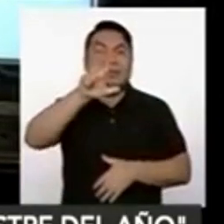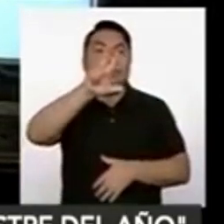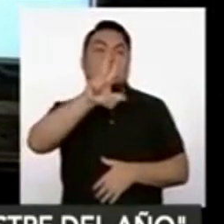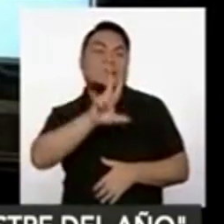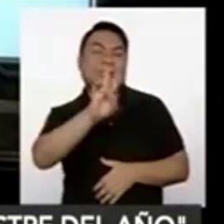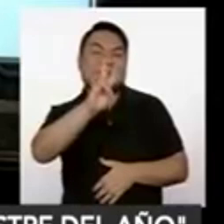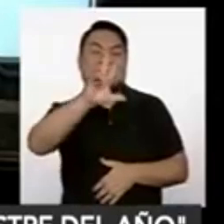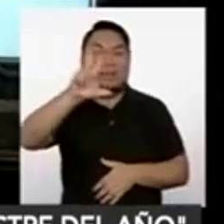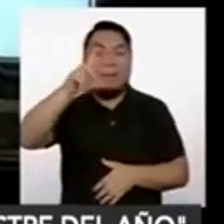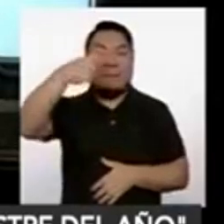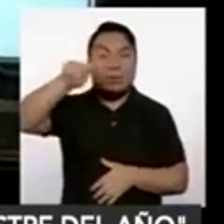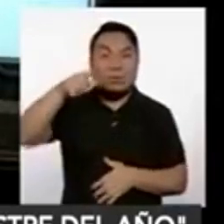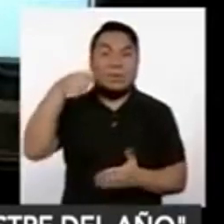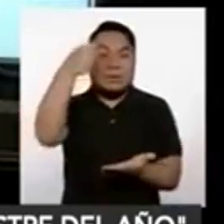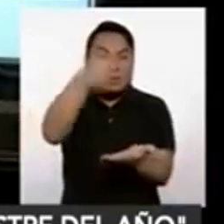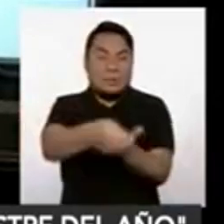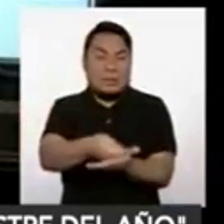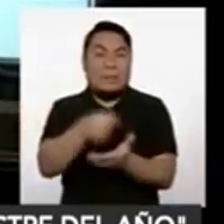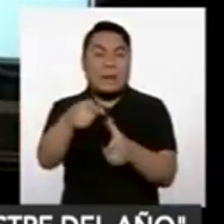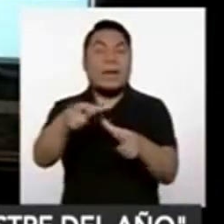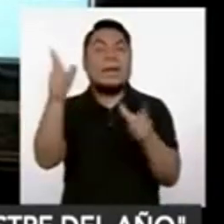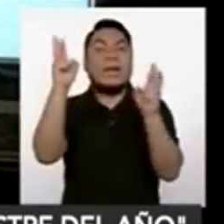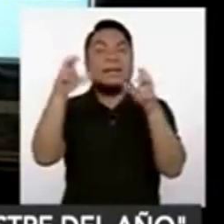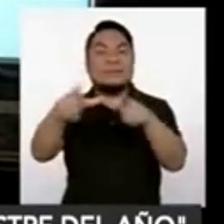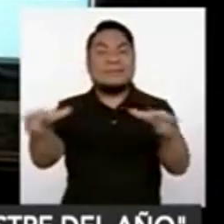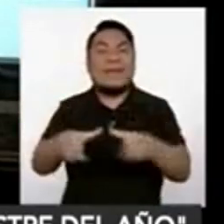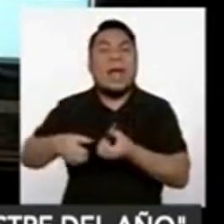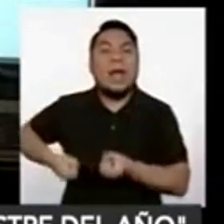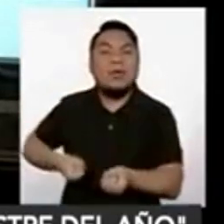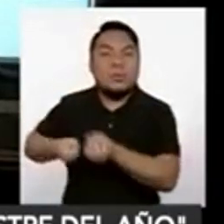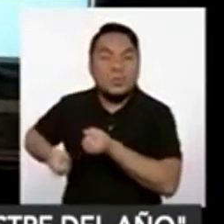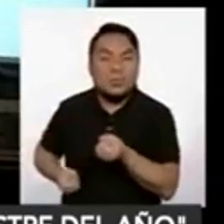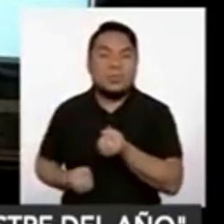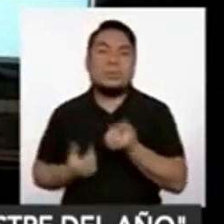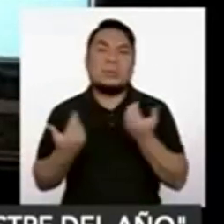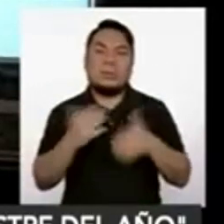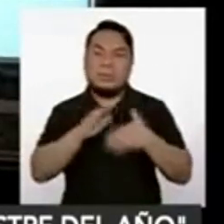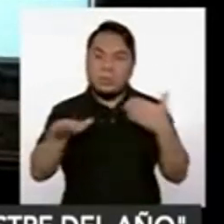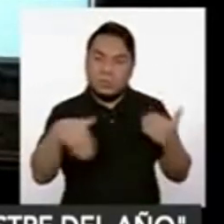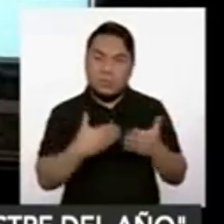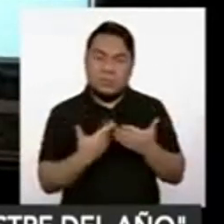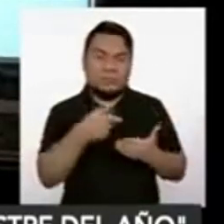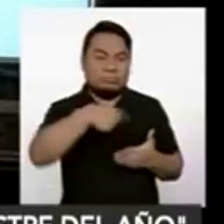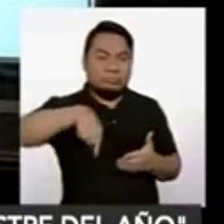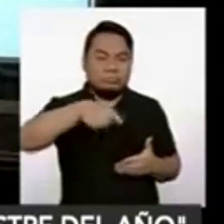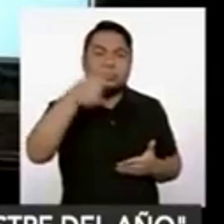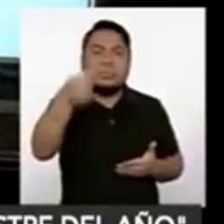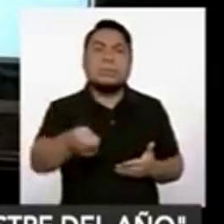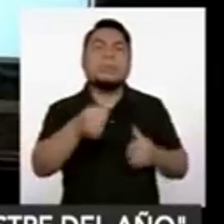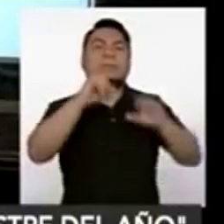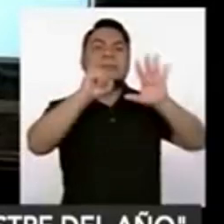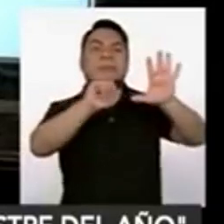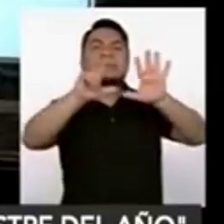373 millones que se le va a transferir al sector de Agricultura y a través de núcleos ejecutores,